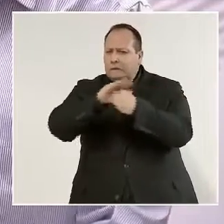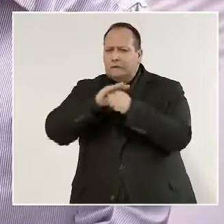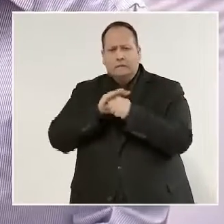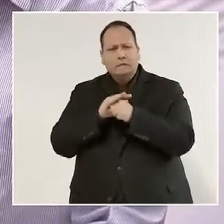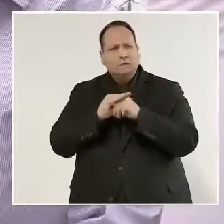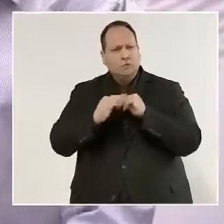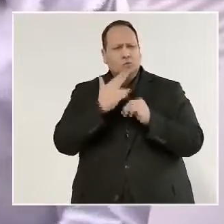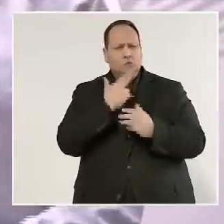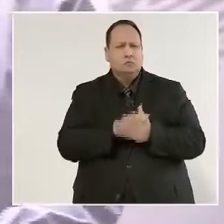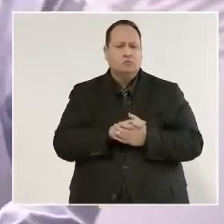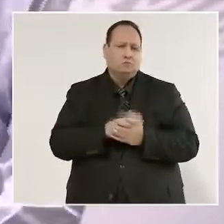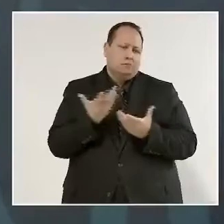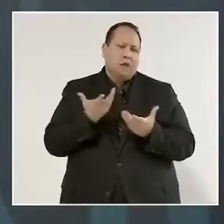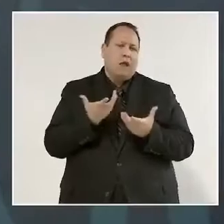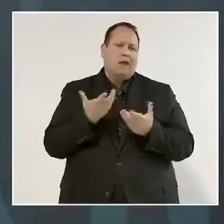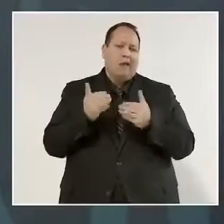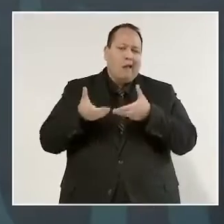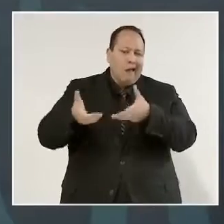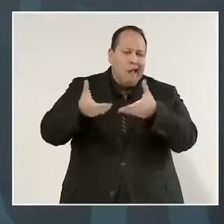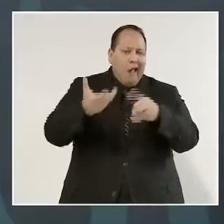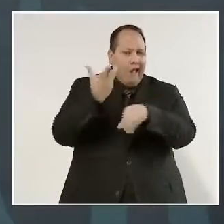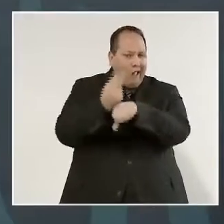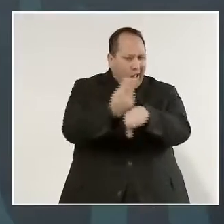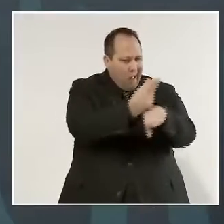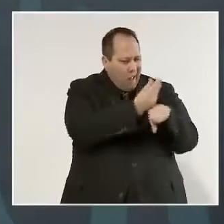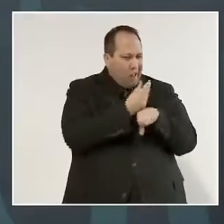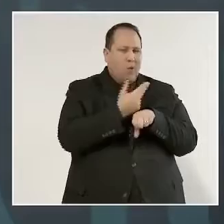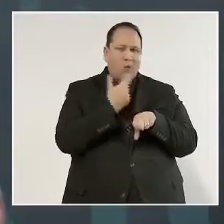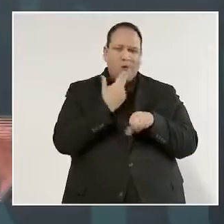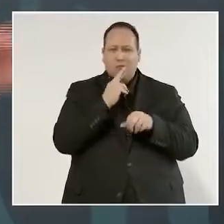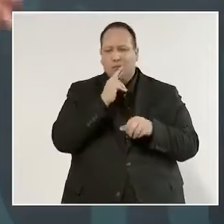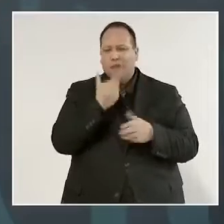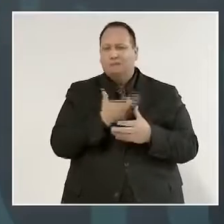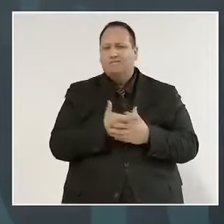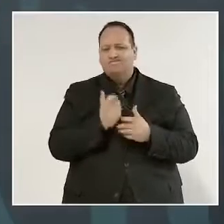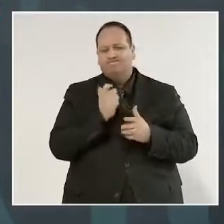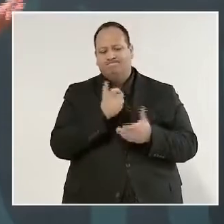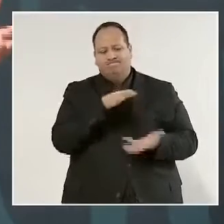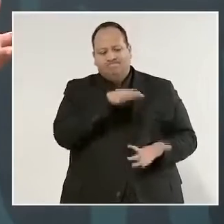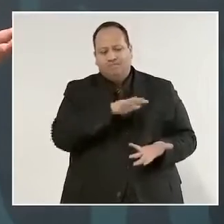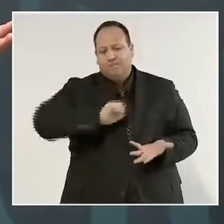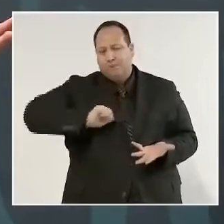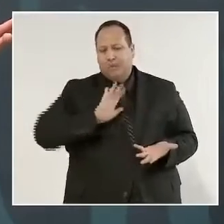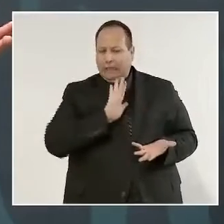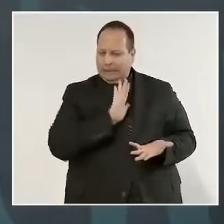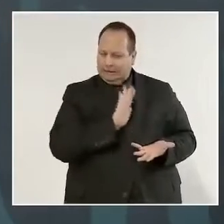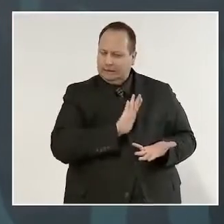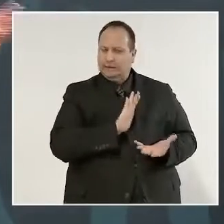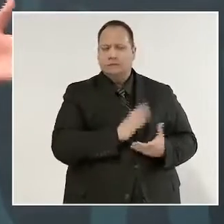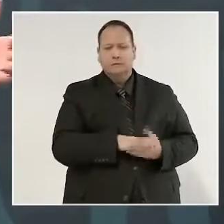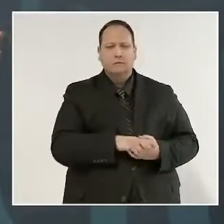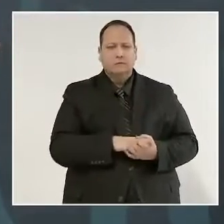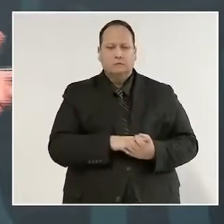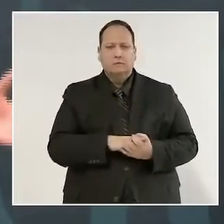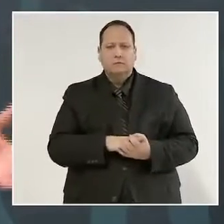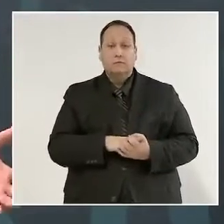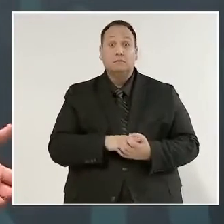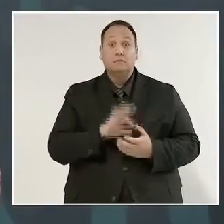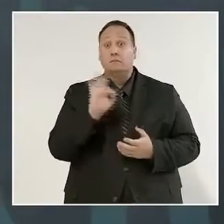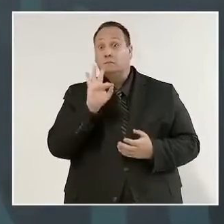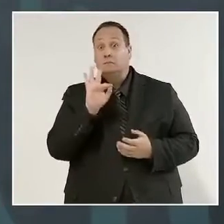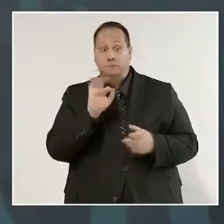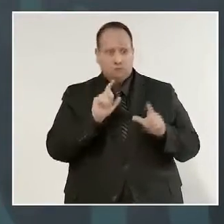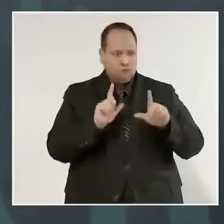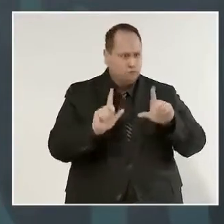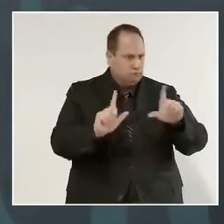para mejorar las vialidades. Va a quedar el apoyo. Si se